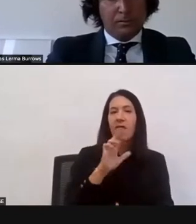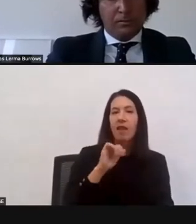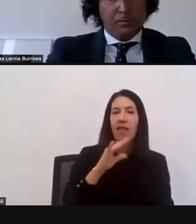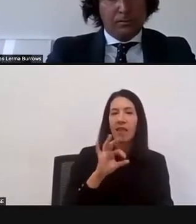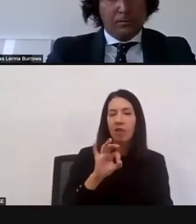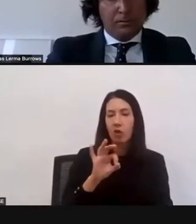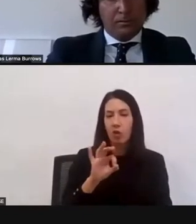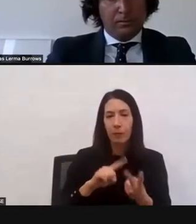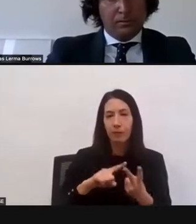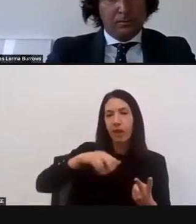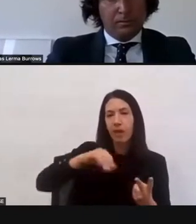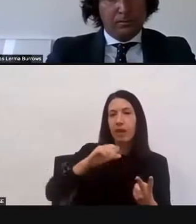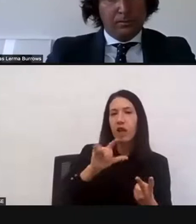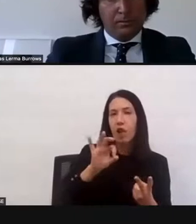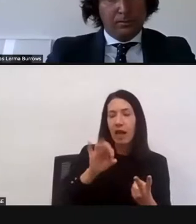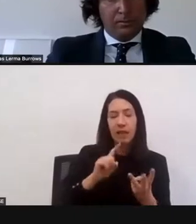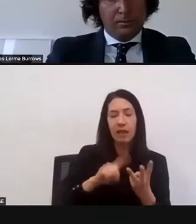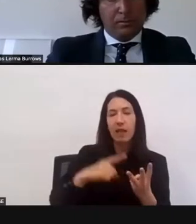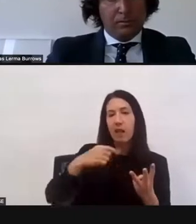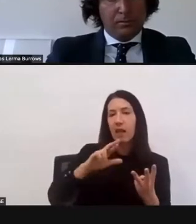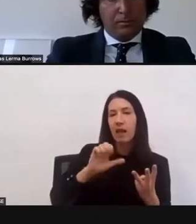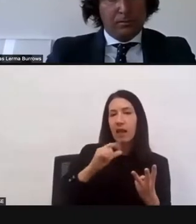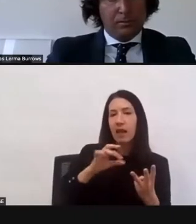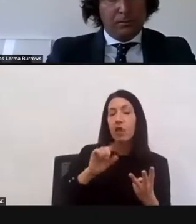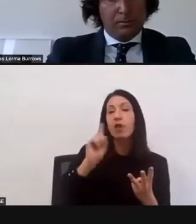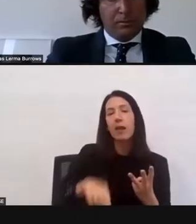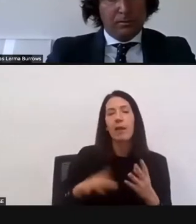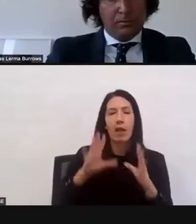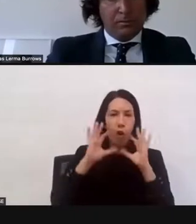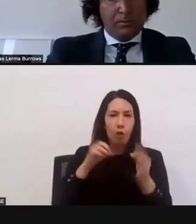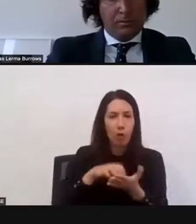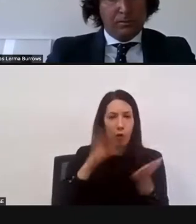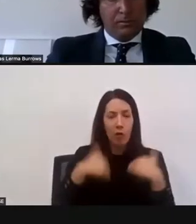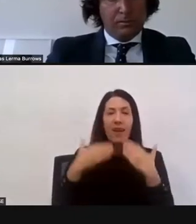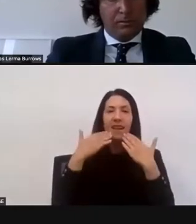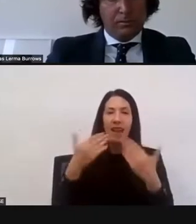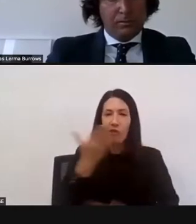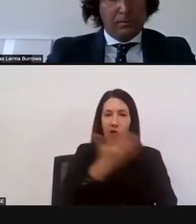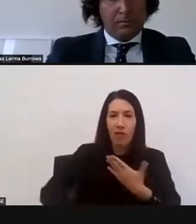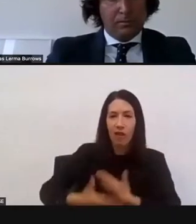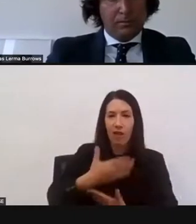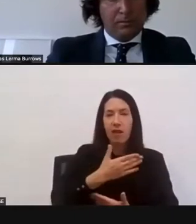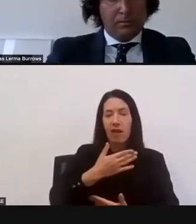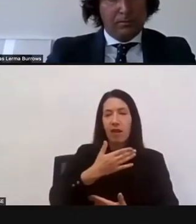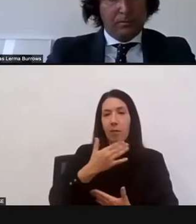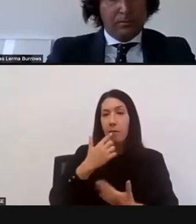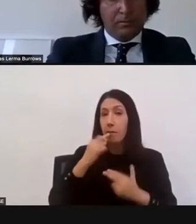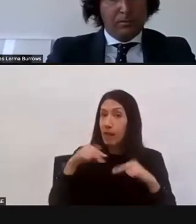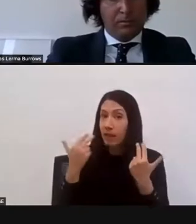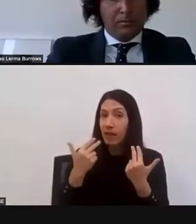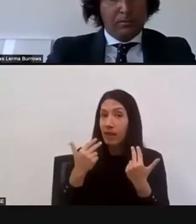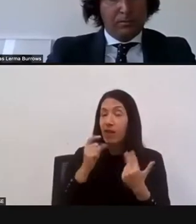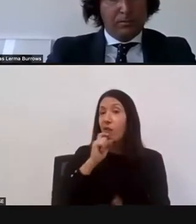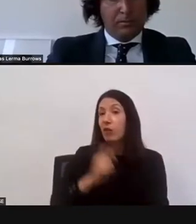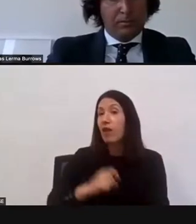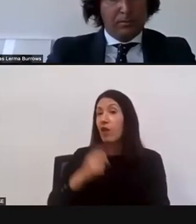a Gregorio Saravia. Por supuesto, agradecer, como siempre, la colaboración que nos permite la Fundación